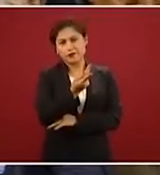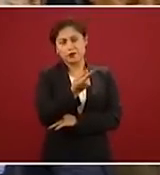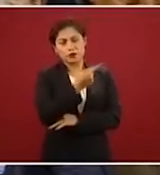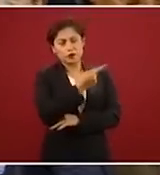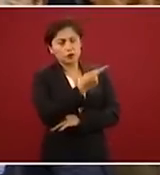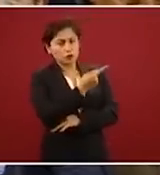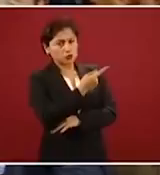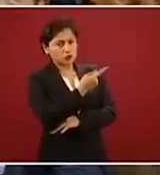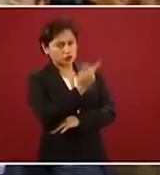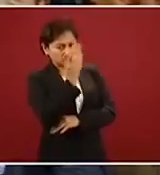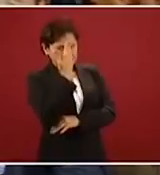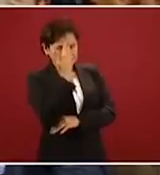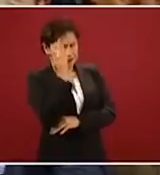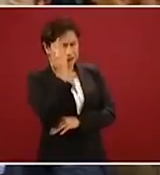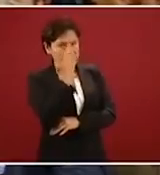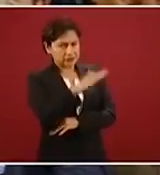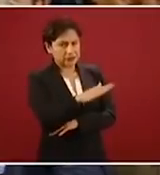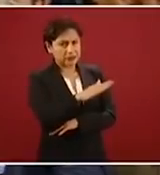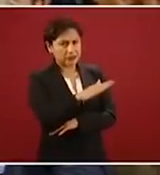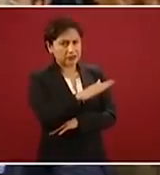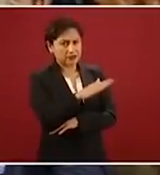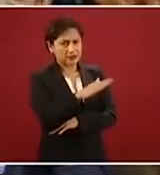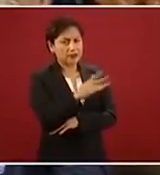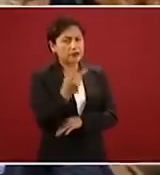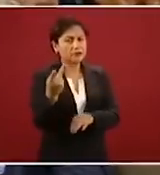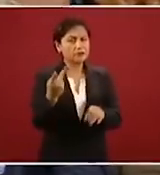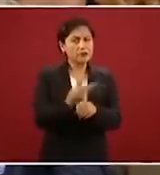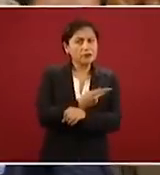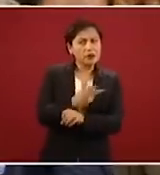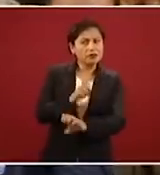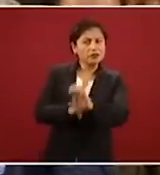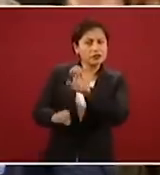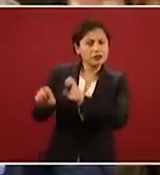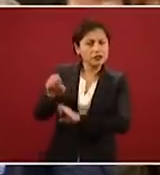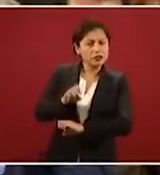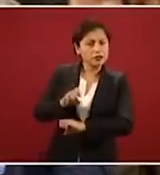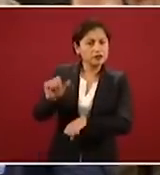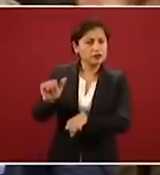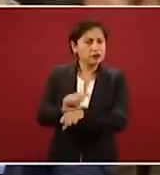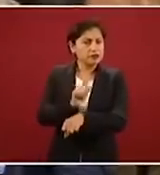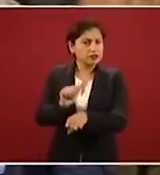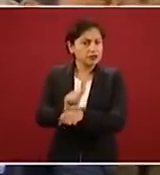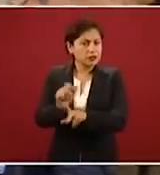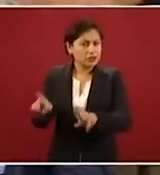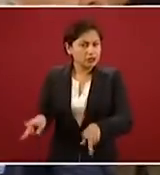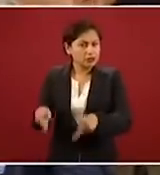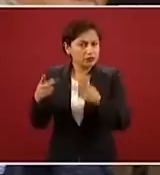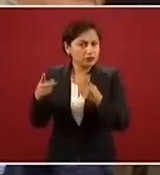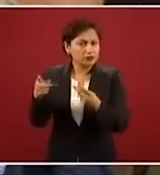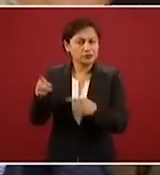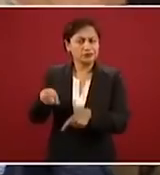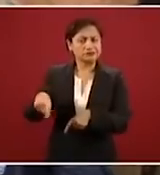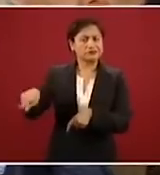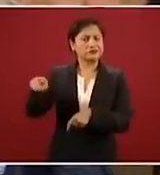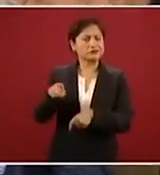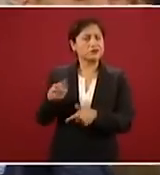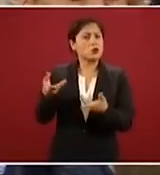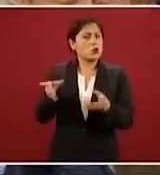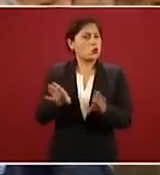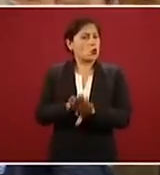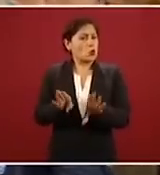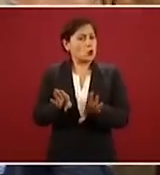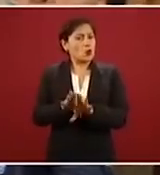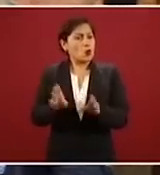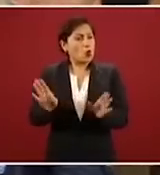ha tenido contactos con la industria automotriz, con los empresarios, para ver de qué manera se